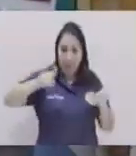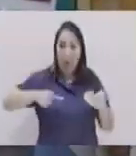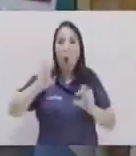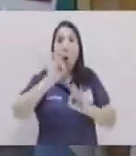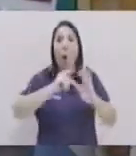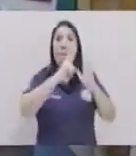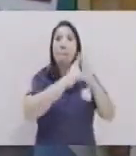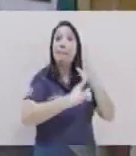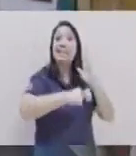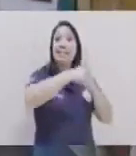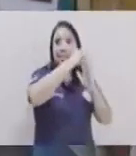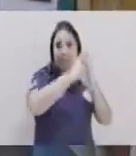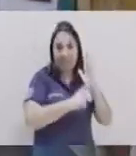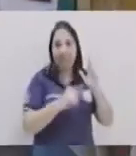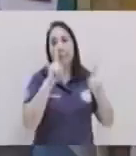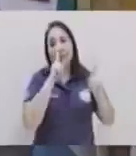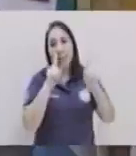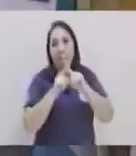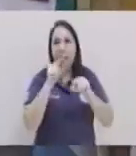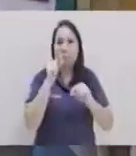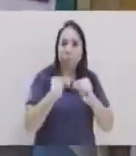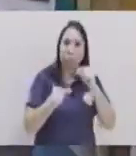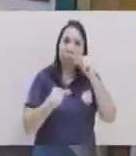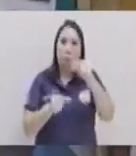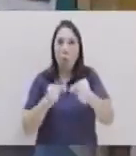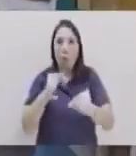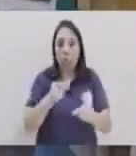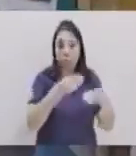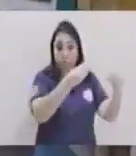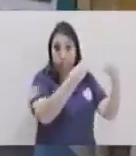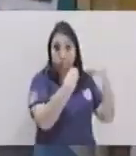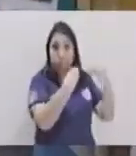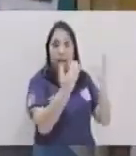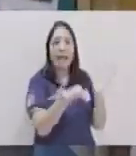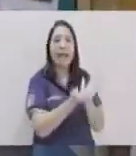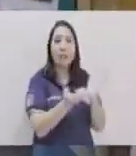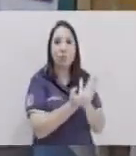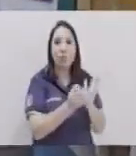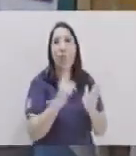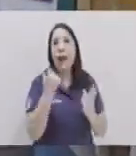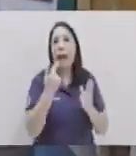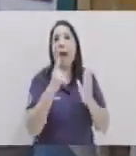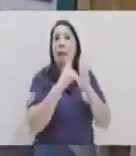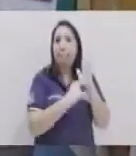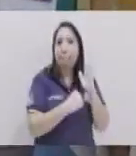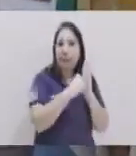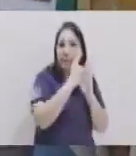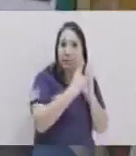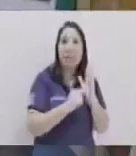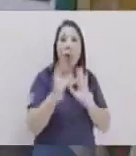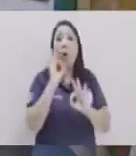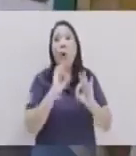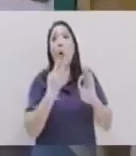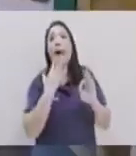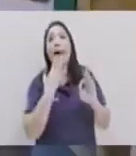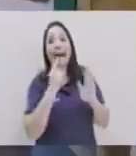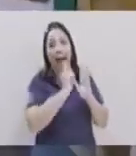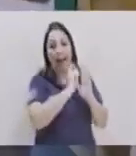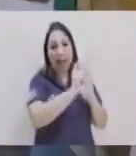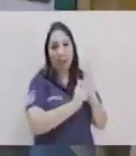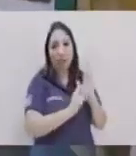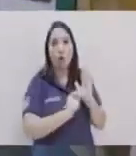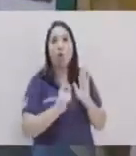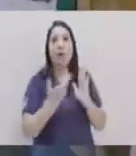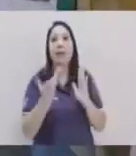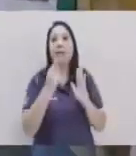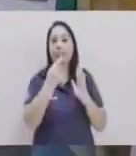otros materiales, y poco a poco nos van enseñando en la escuela otros elementos como los pinceles, los crayones, la paleta de